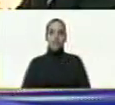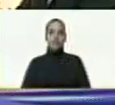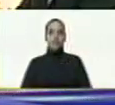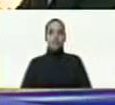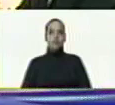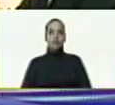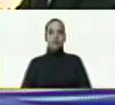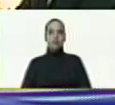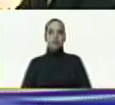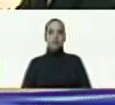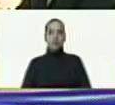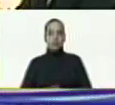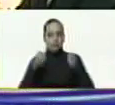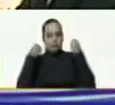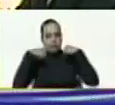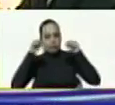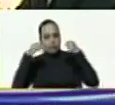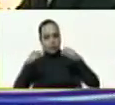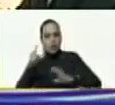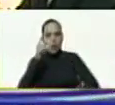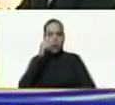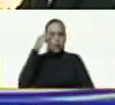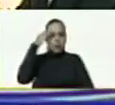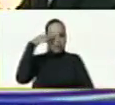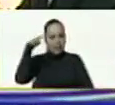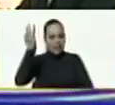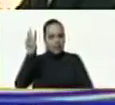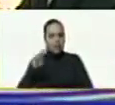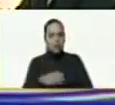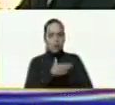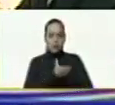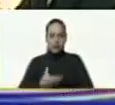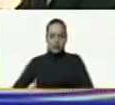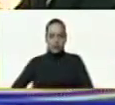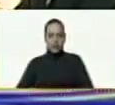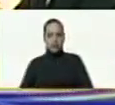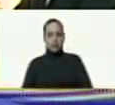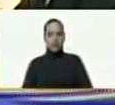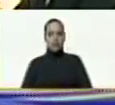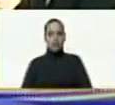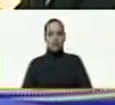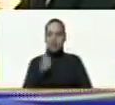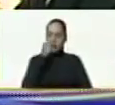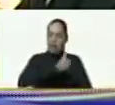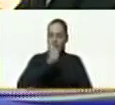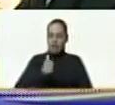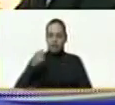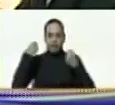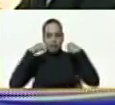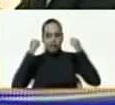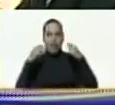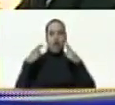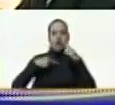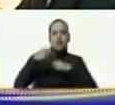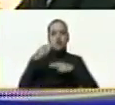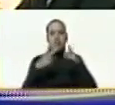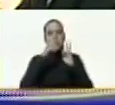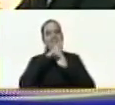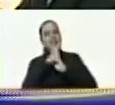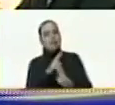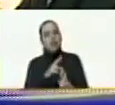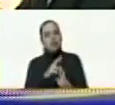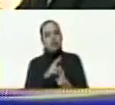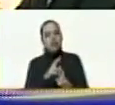El ensayo de López Obrador en México. Cada quien en sus ensayos, construyendo respuestas contra